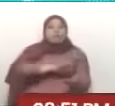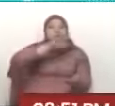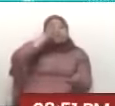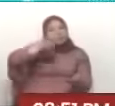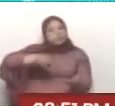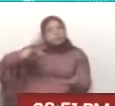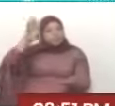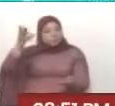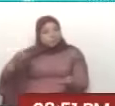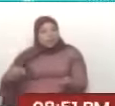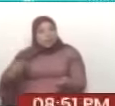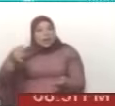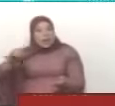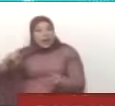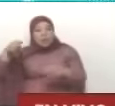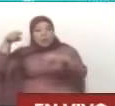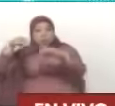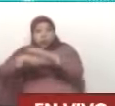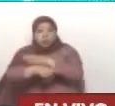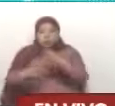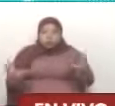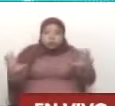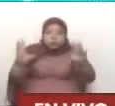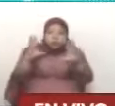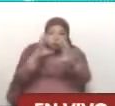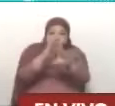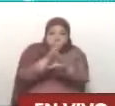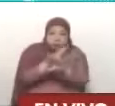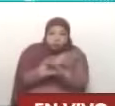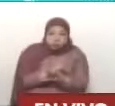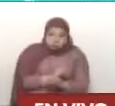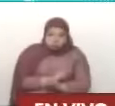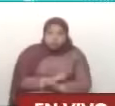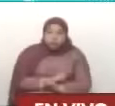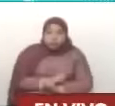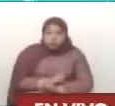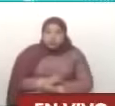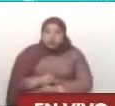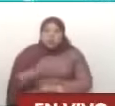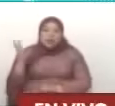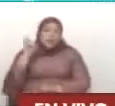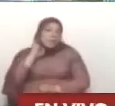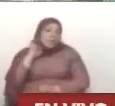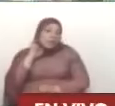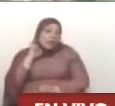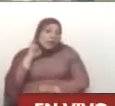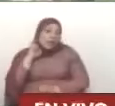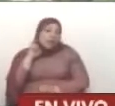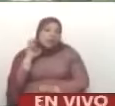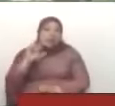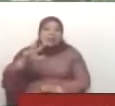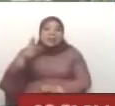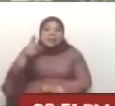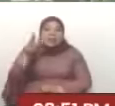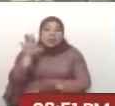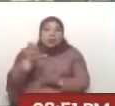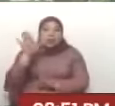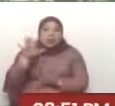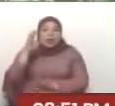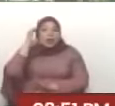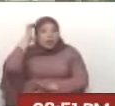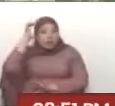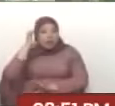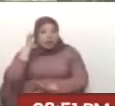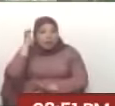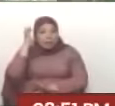Tenemos también una carrera turística desde hace muchos años. En el 91 el estado Monagas fue tercer destino solicitado por los europeos, o